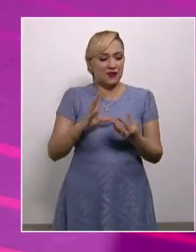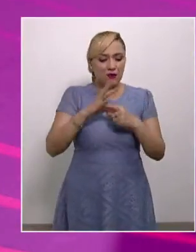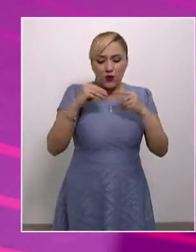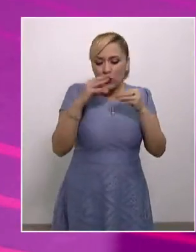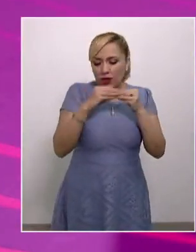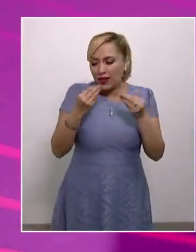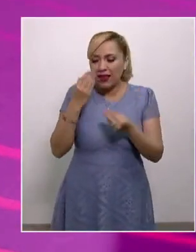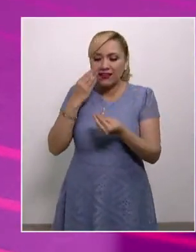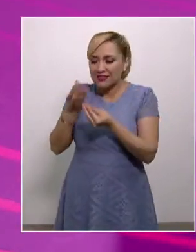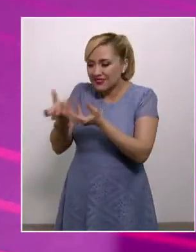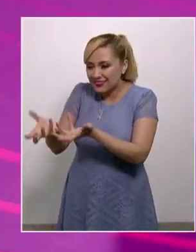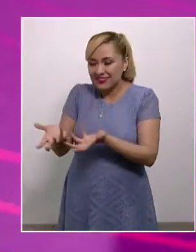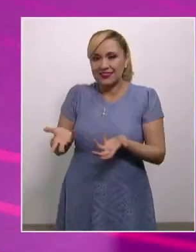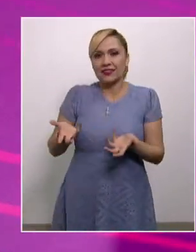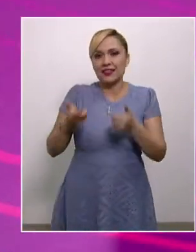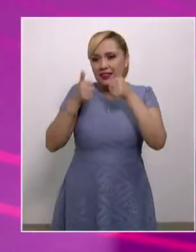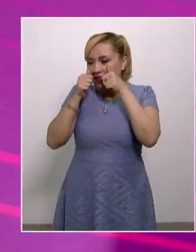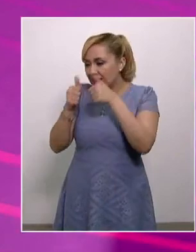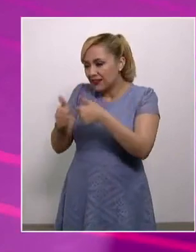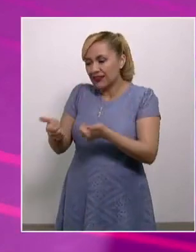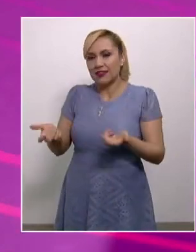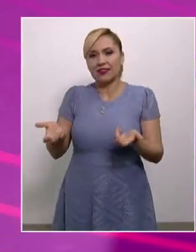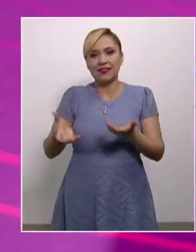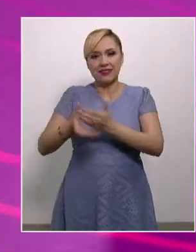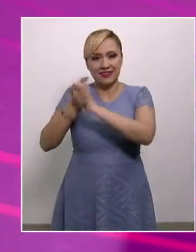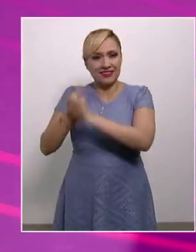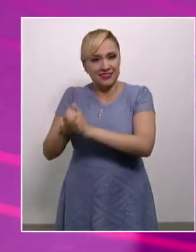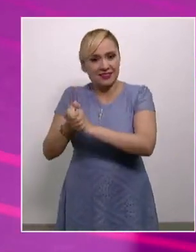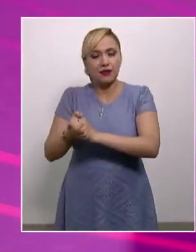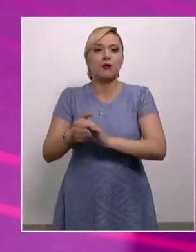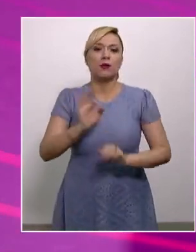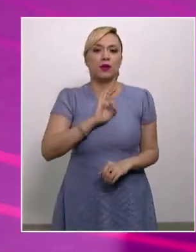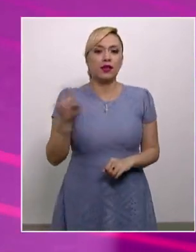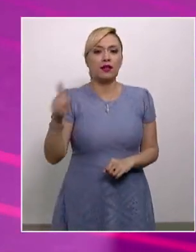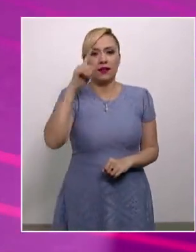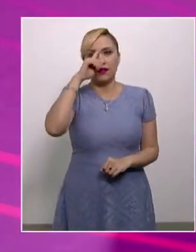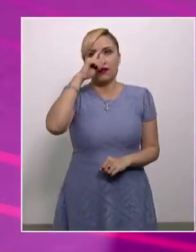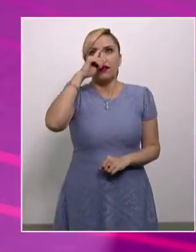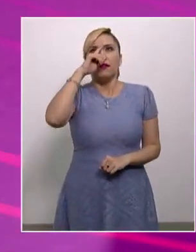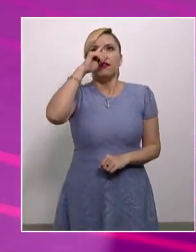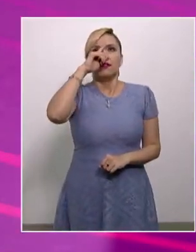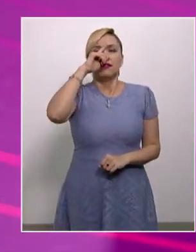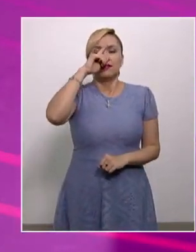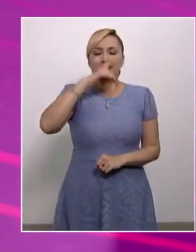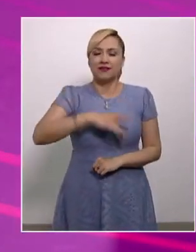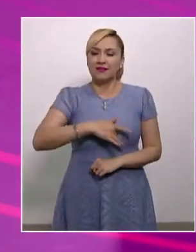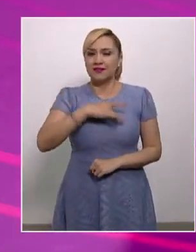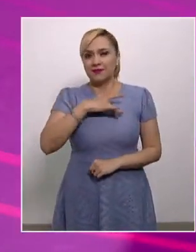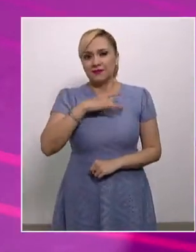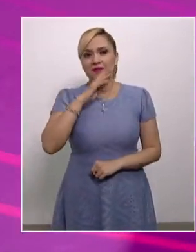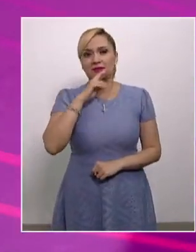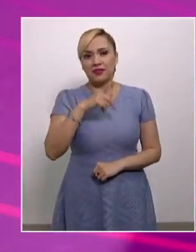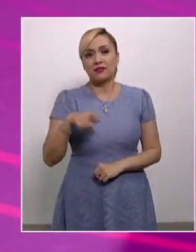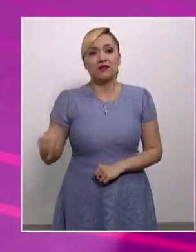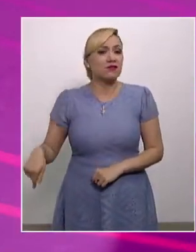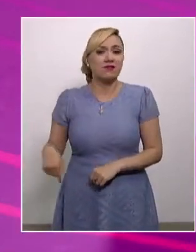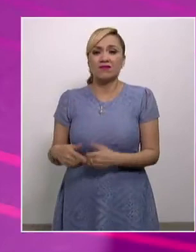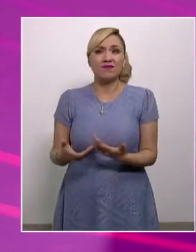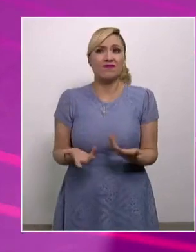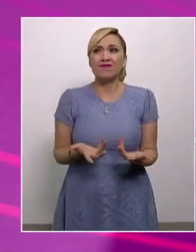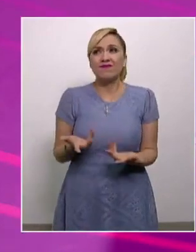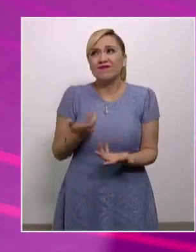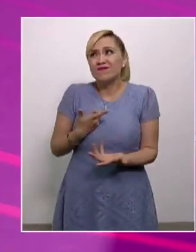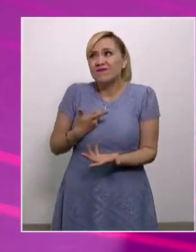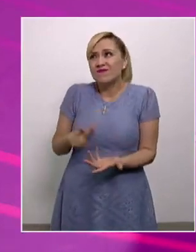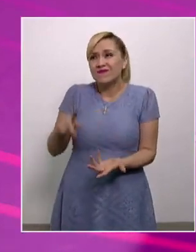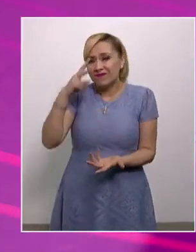una escucha, un simplemente saludar puede cambiar tangencialmente la vida de gente que no quiere estar acá no porque no le gusta